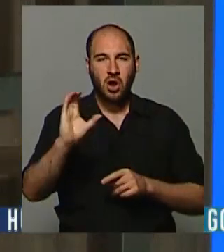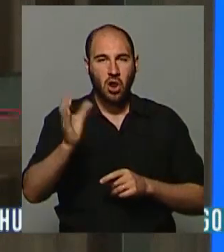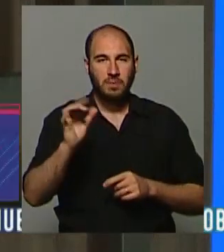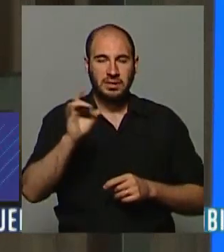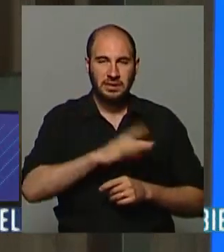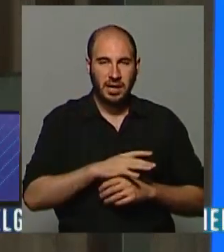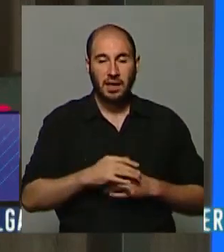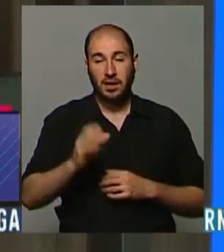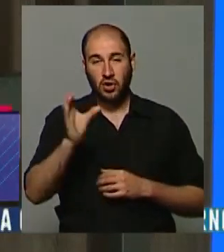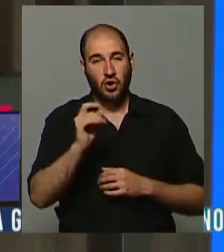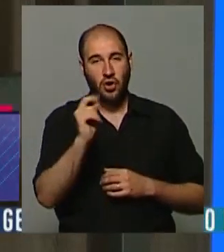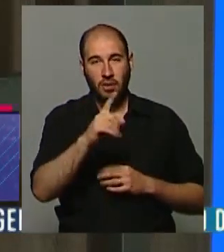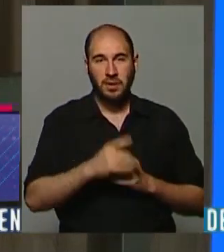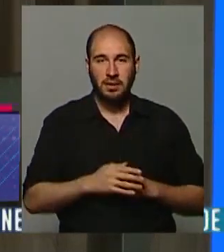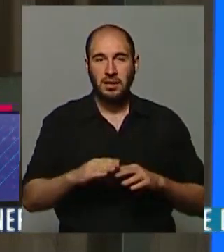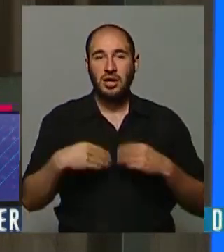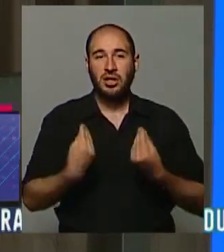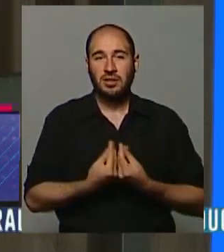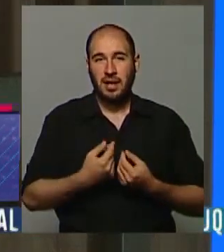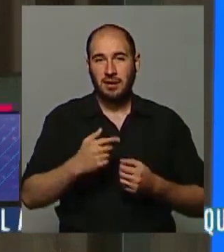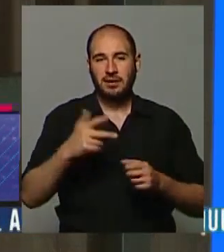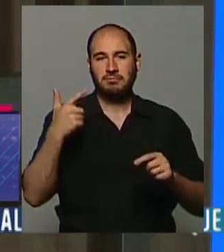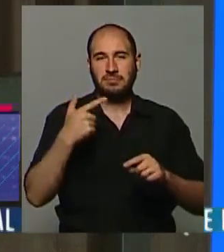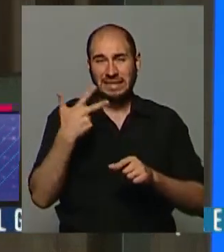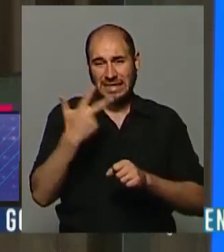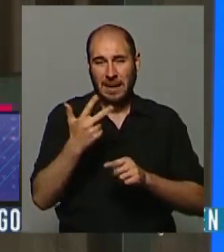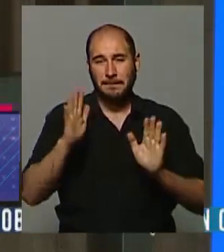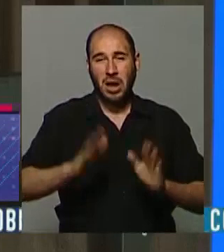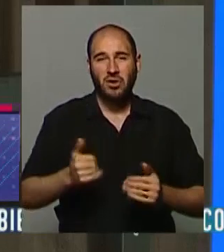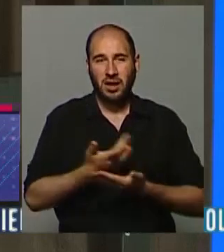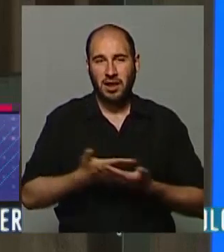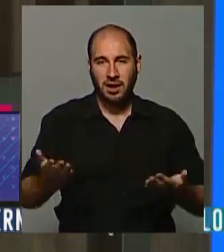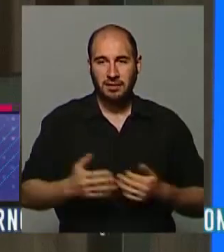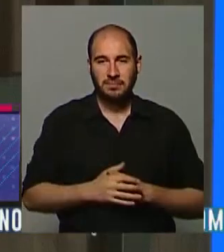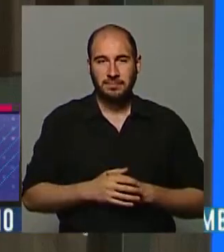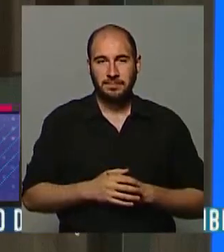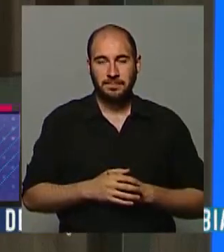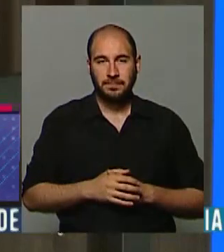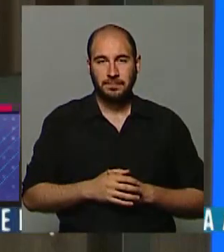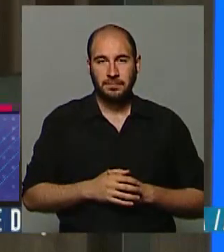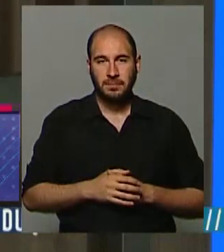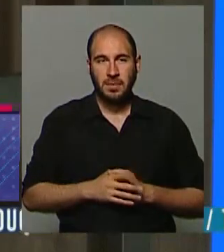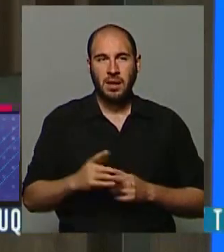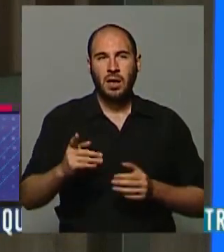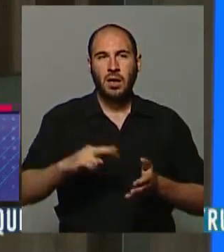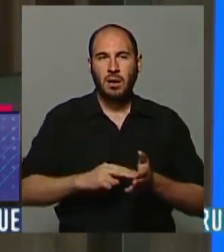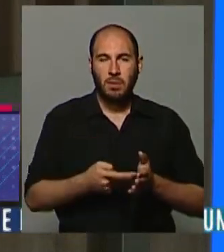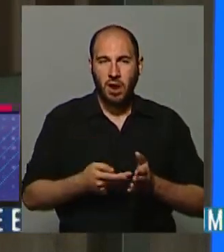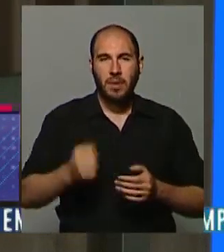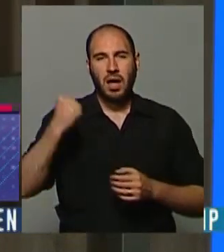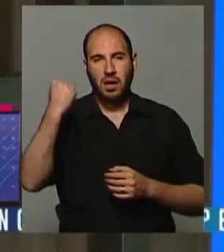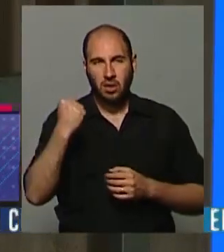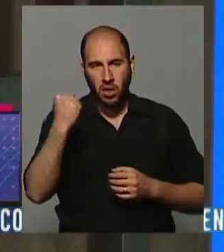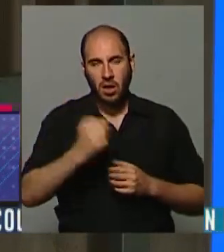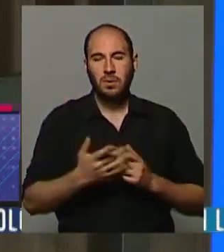Chile. Hay que decir que en Colombia ya van por la tercera huelga en 14 días, está vinculado con situaciones